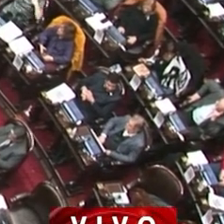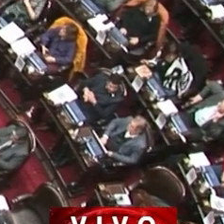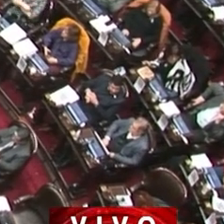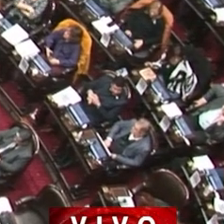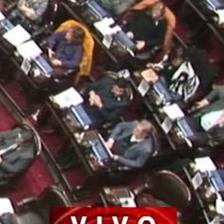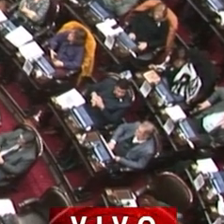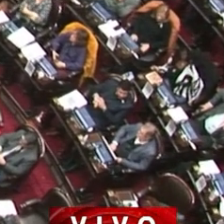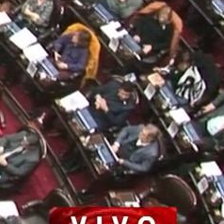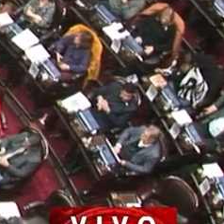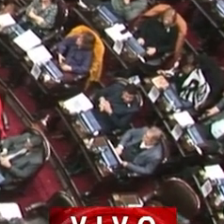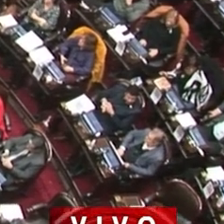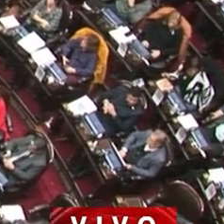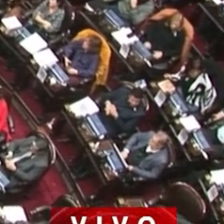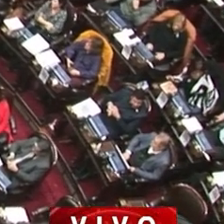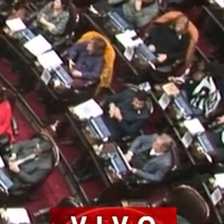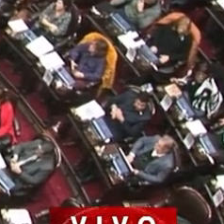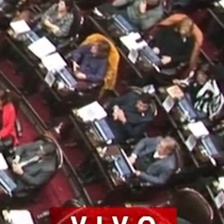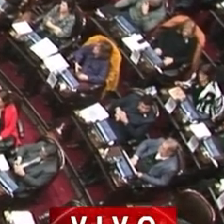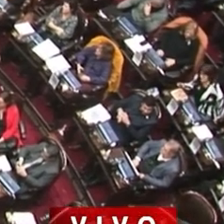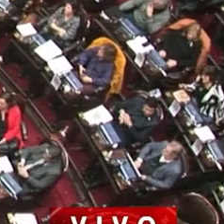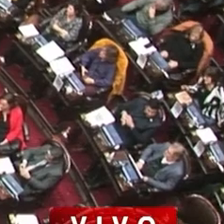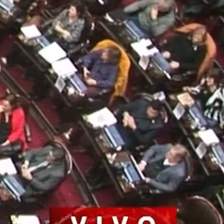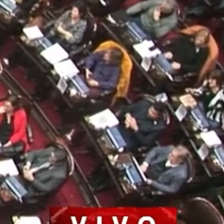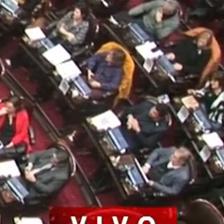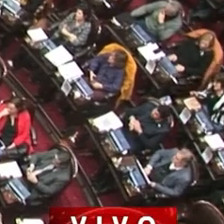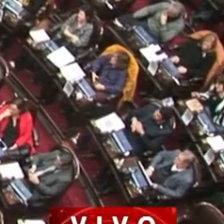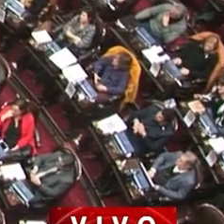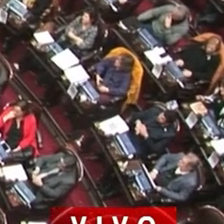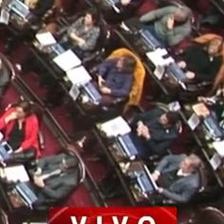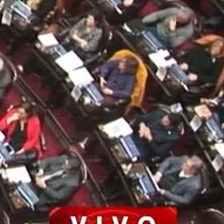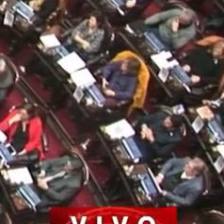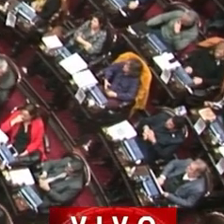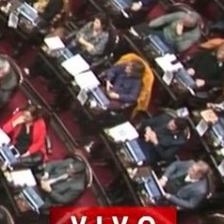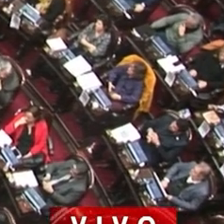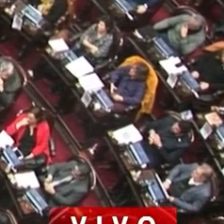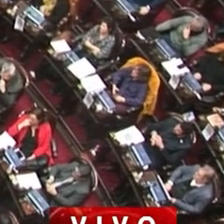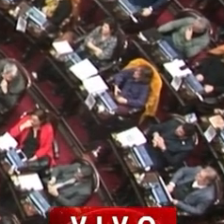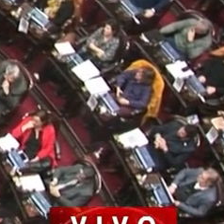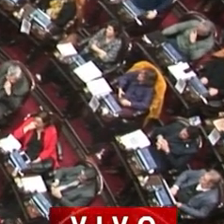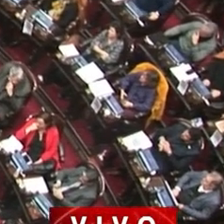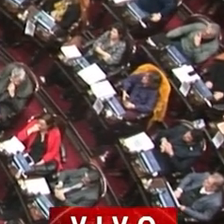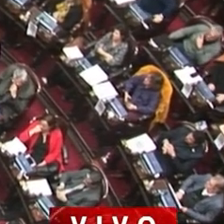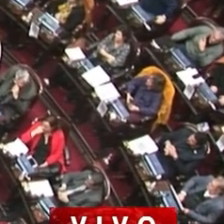¿O se puede cortar el tiempo? Qué sistema de mierda este, ¿eh?